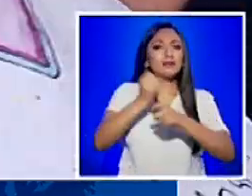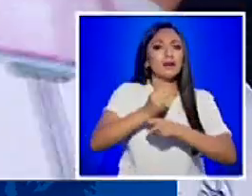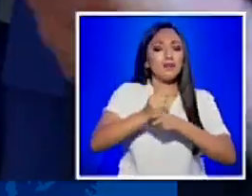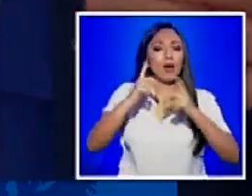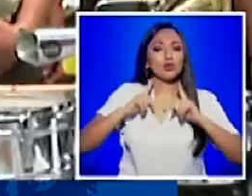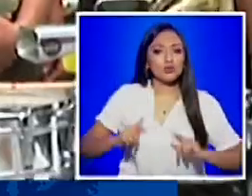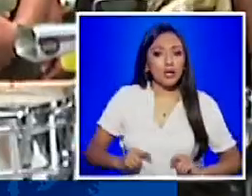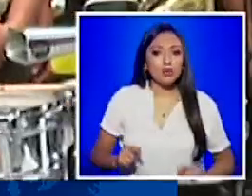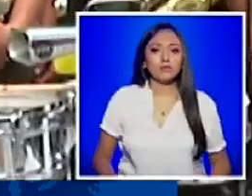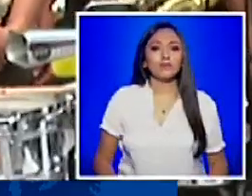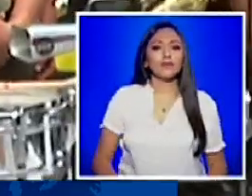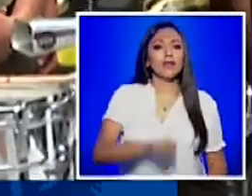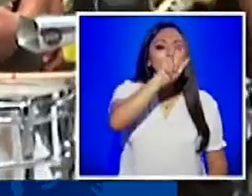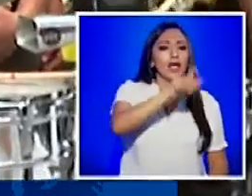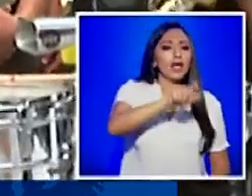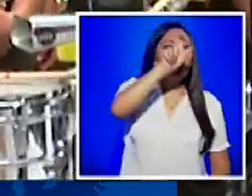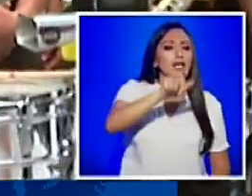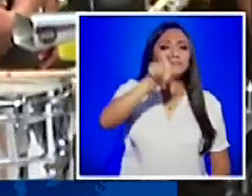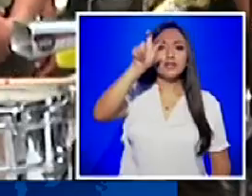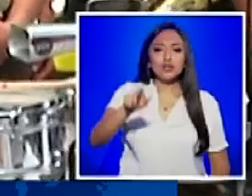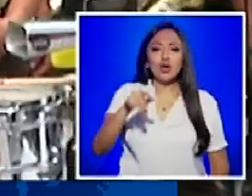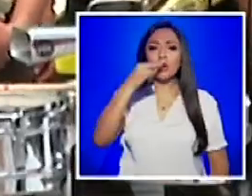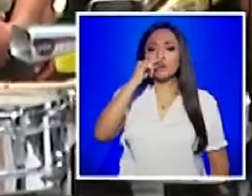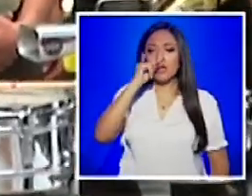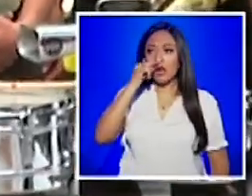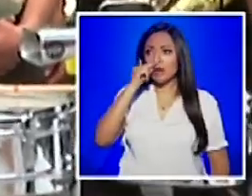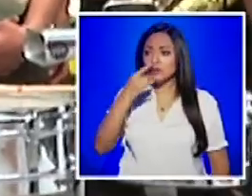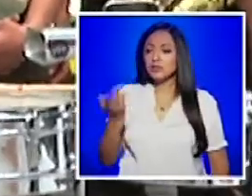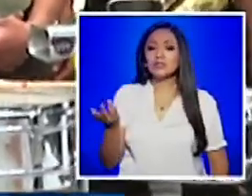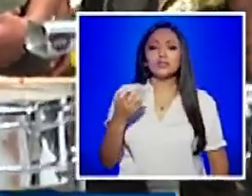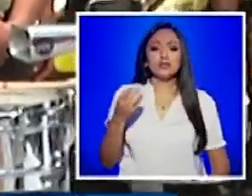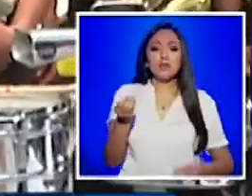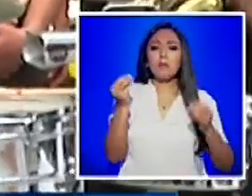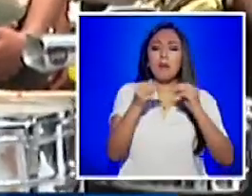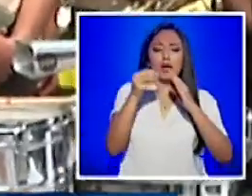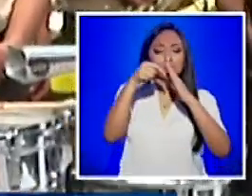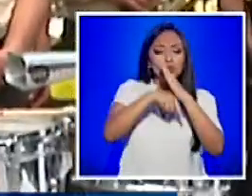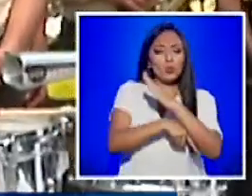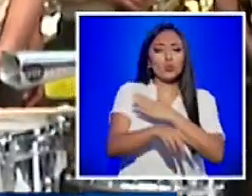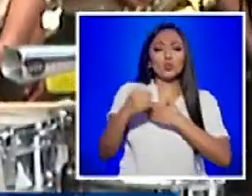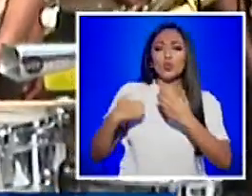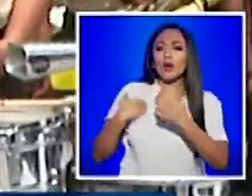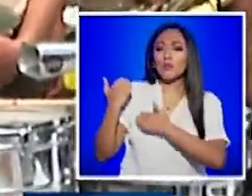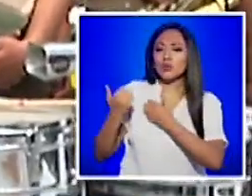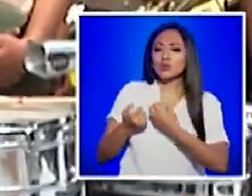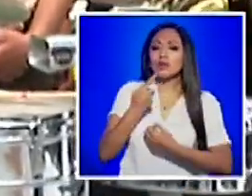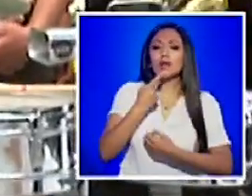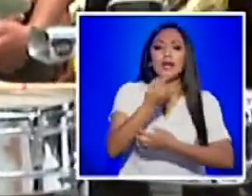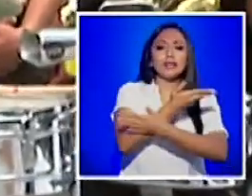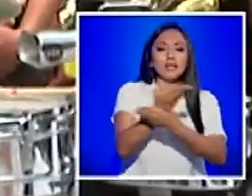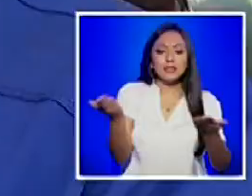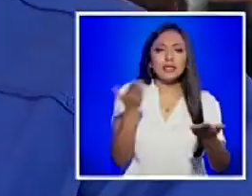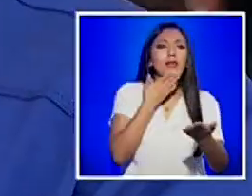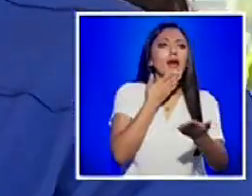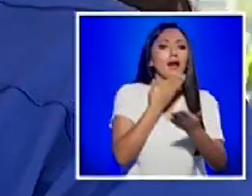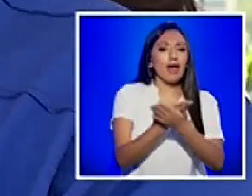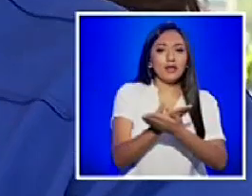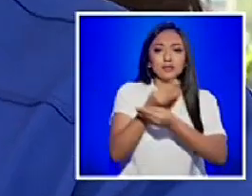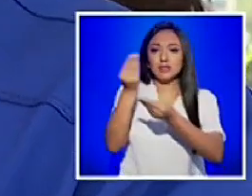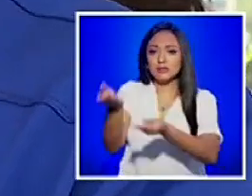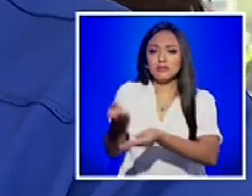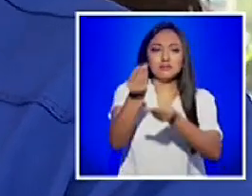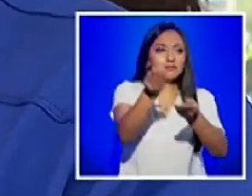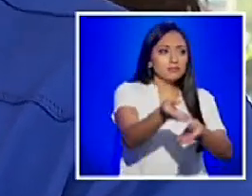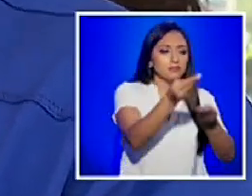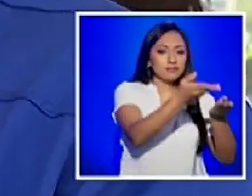los niños, se han hecho presentes con sus más profundas expresiones para decirles un gracias. En realidad